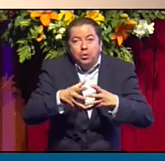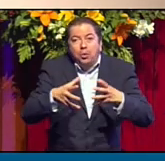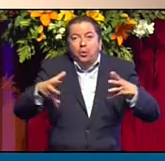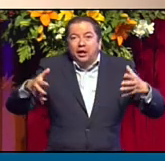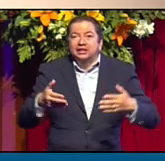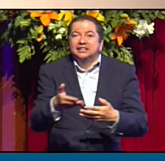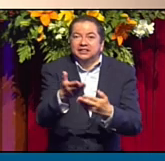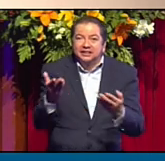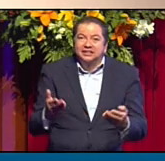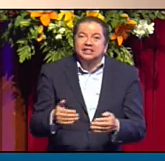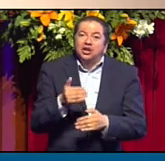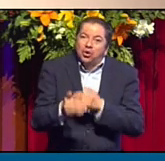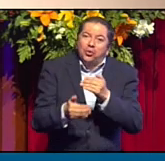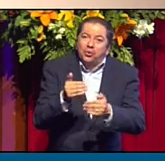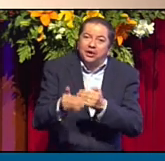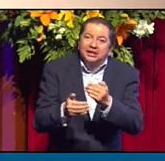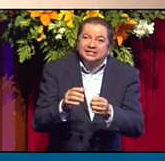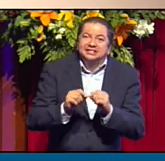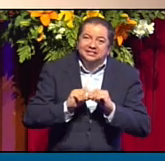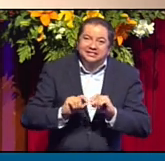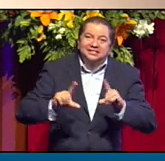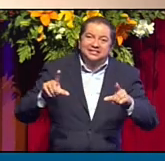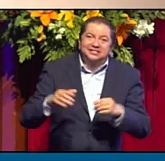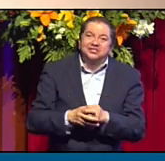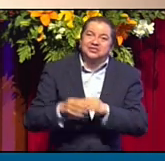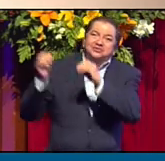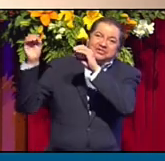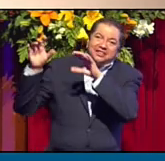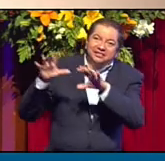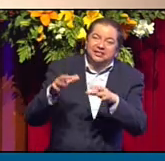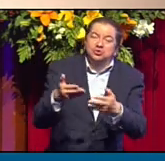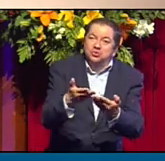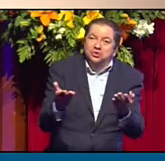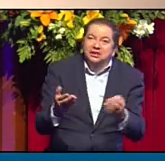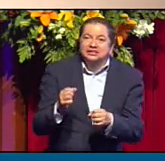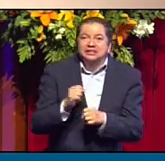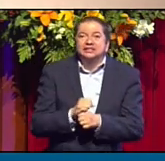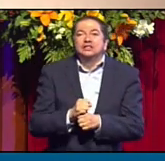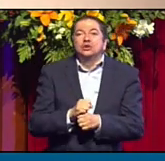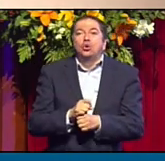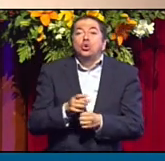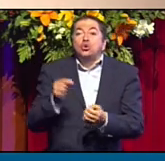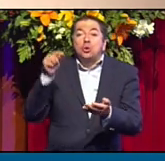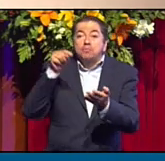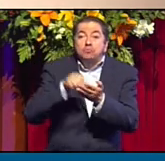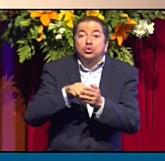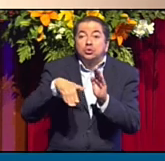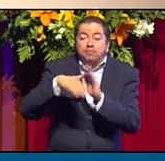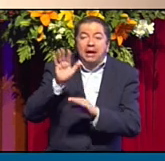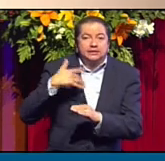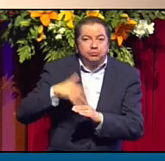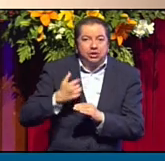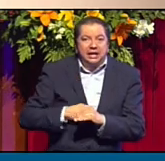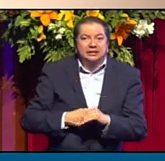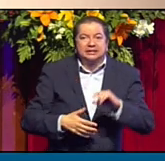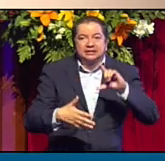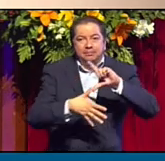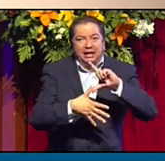usted me ha dejado y que siga desarrollando en la misma dirección para que el mundo la reconozca como uno de los puntos más importantes en América Latina.